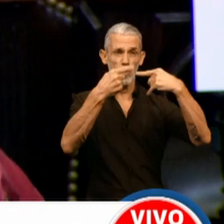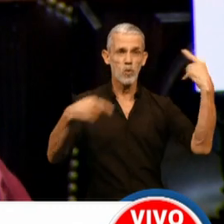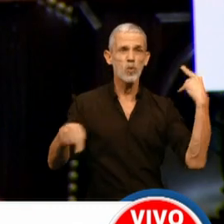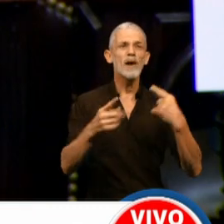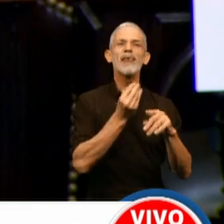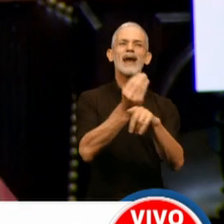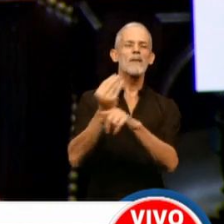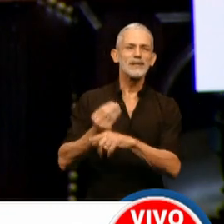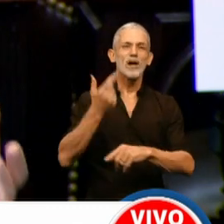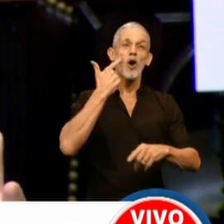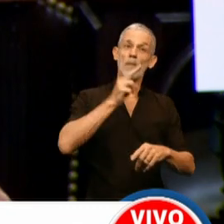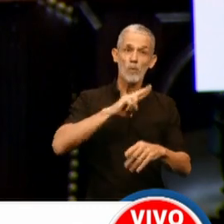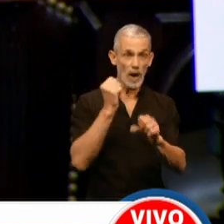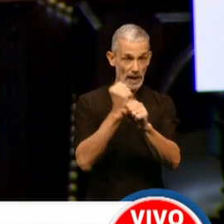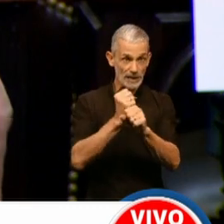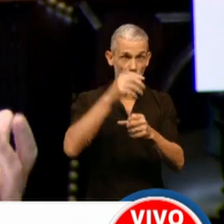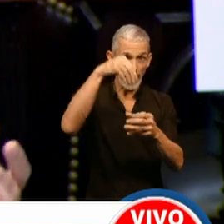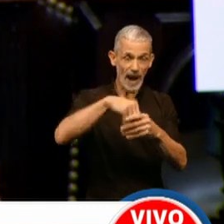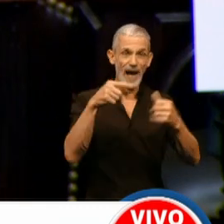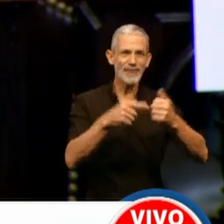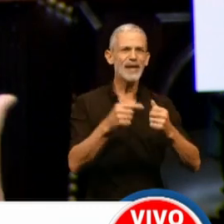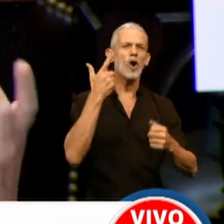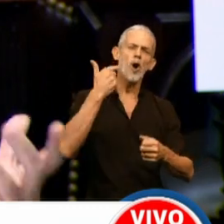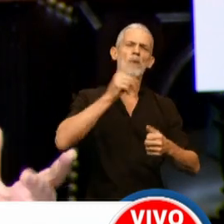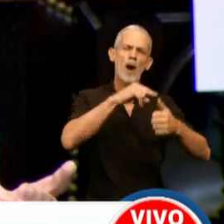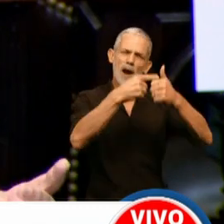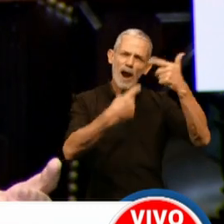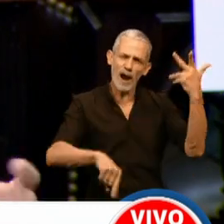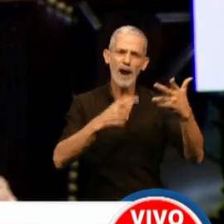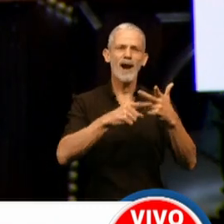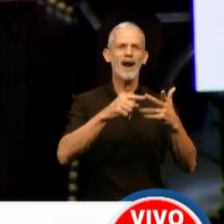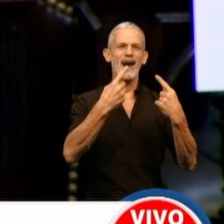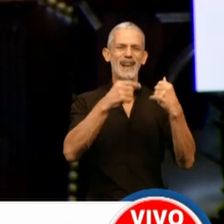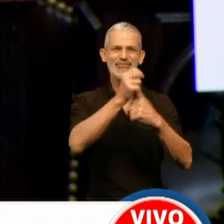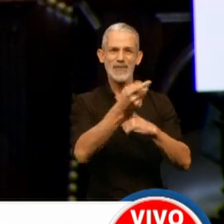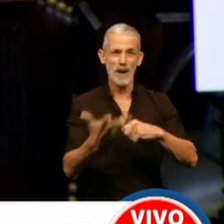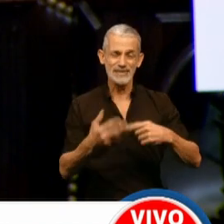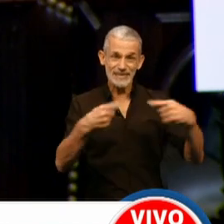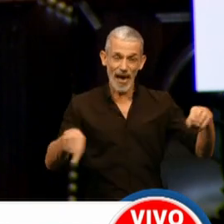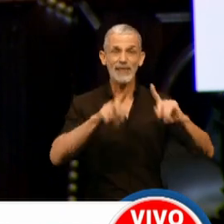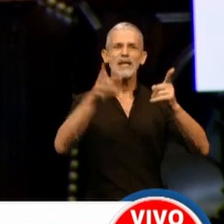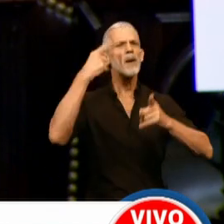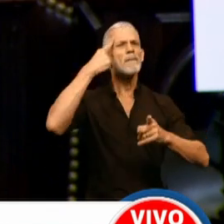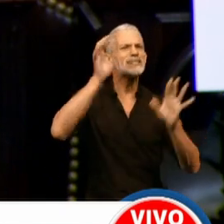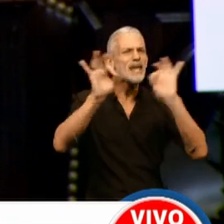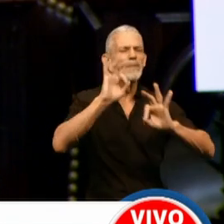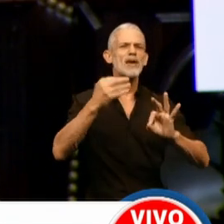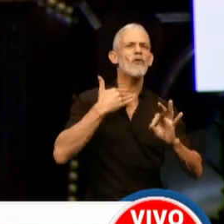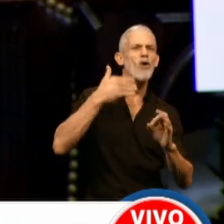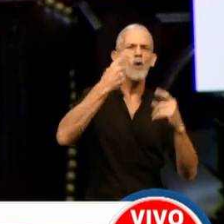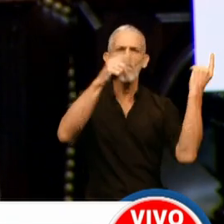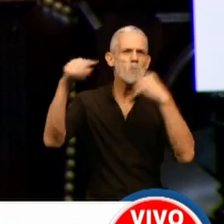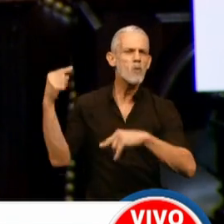solamente a trabajadores y trabajadoras de diferentes géneros y diversidades sino también pensamientos voces